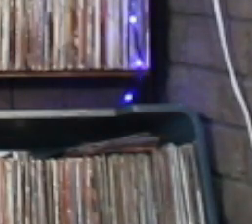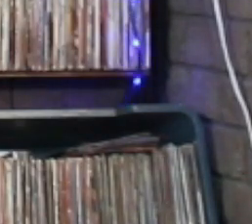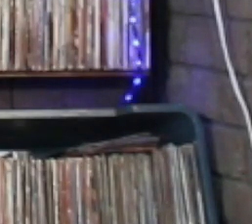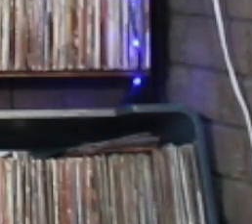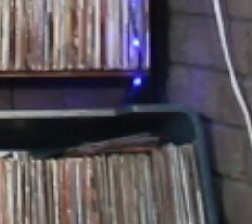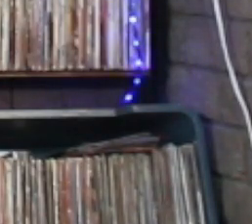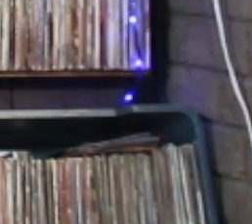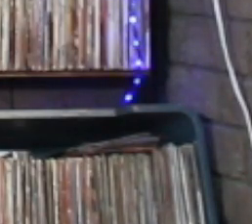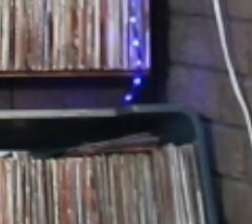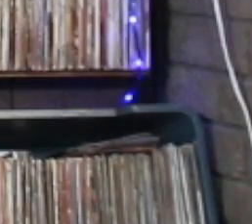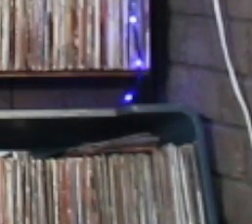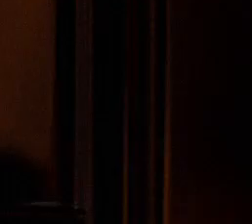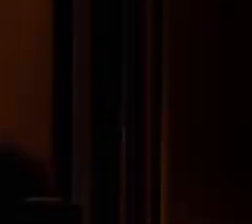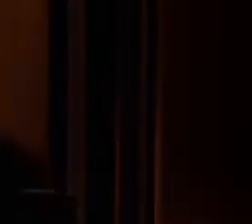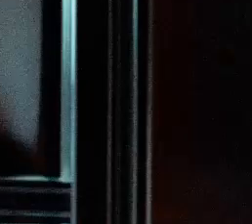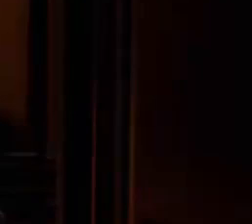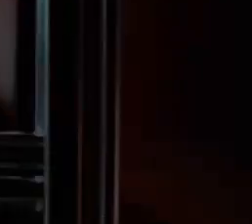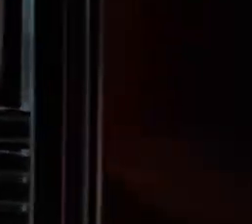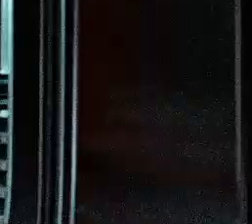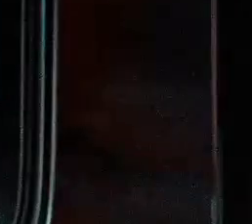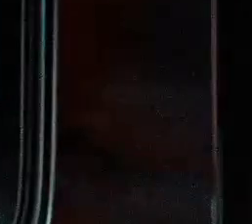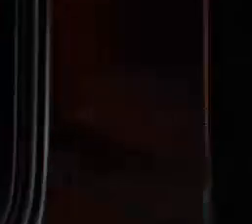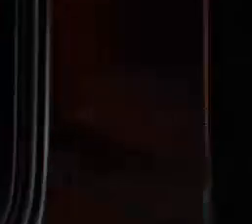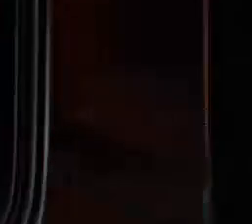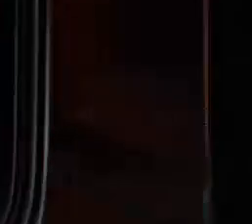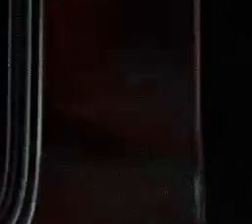nos vemos un siguiente video vámonos